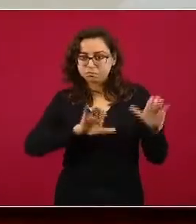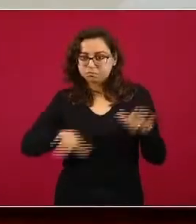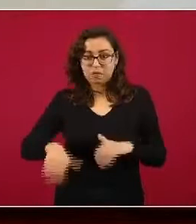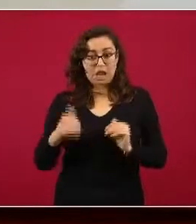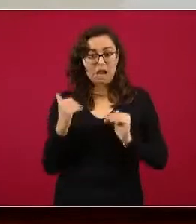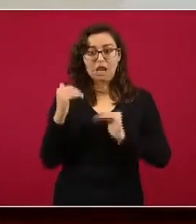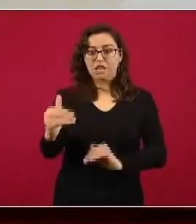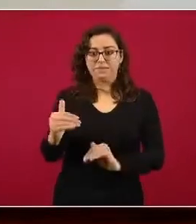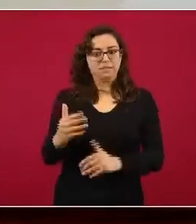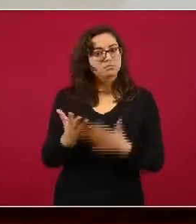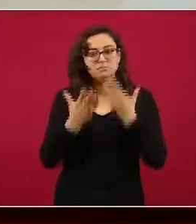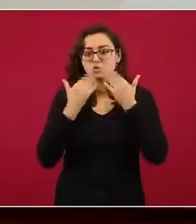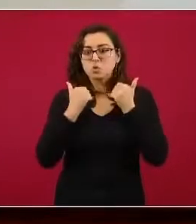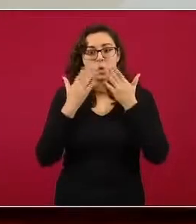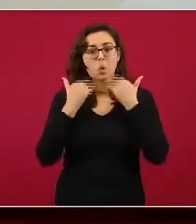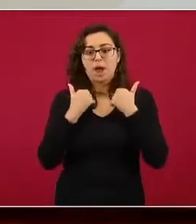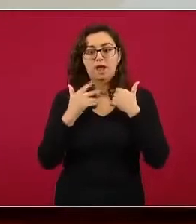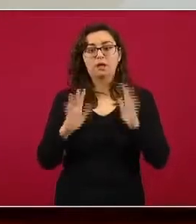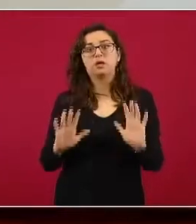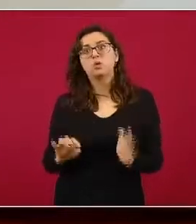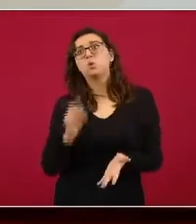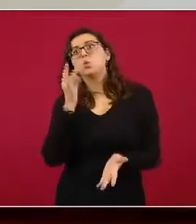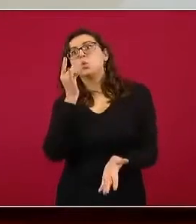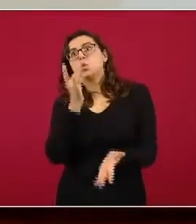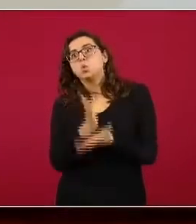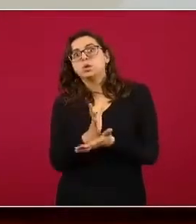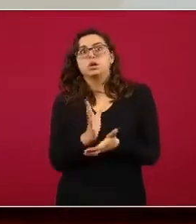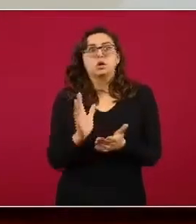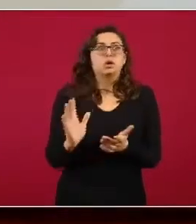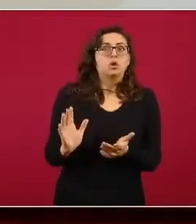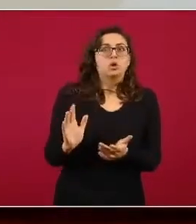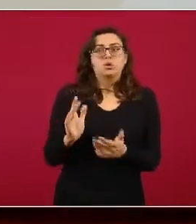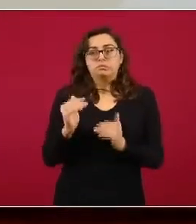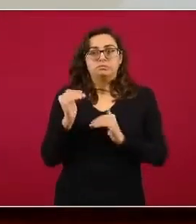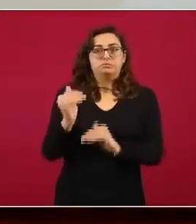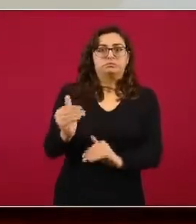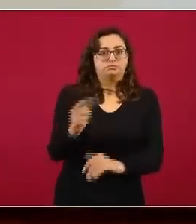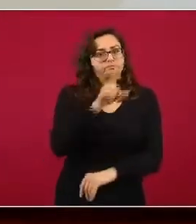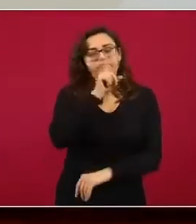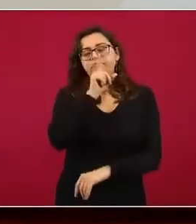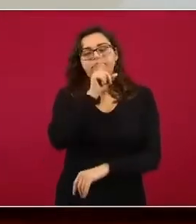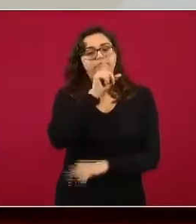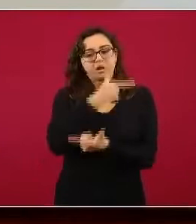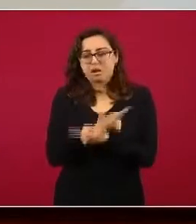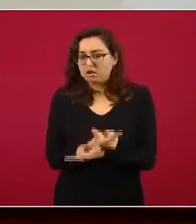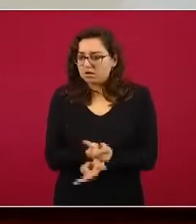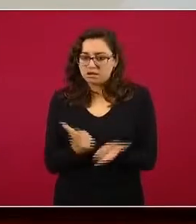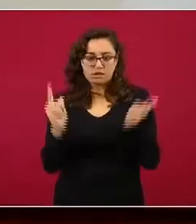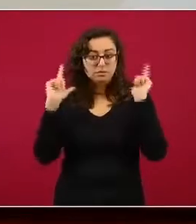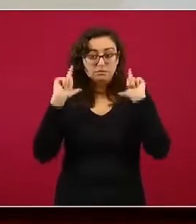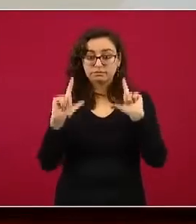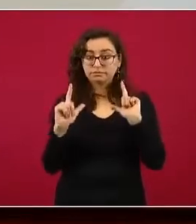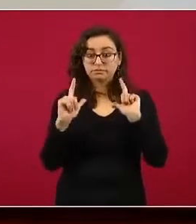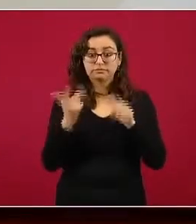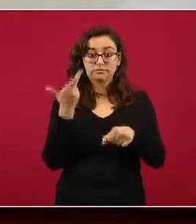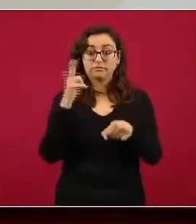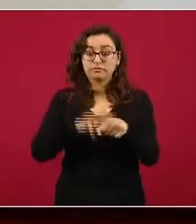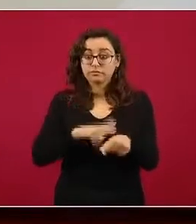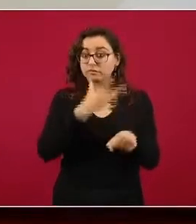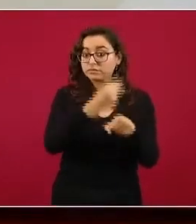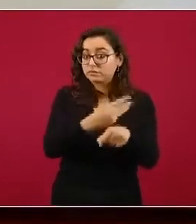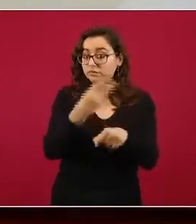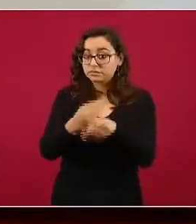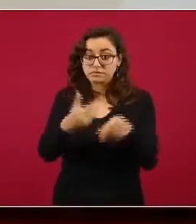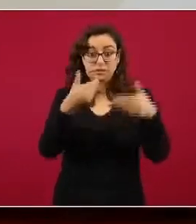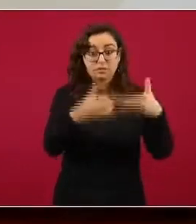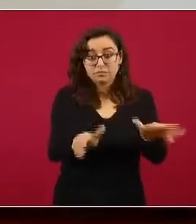hay un límite, no es decir, puedo solo contratar hasta este número de personas, no, en la medida que se está reconvirtiendo camas de una o de